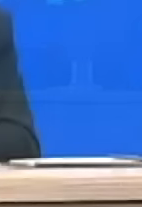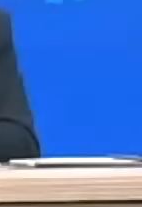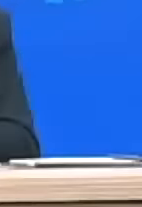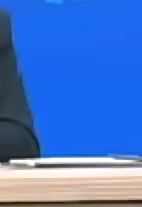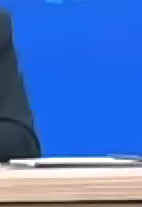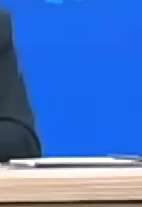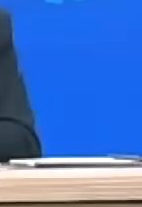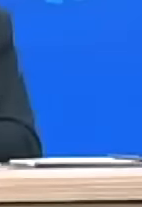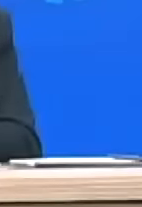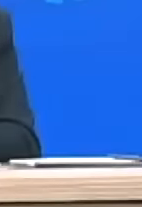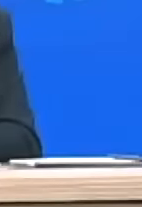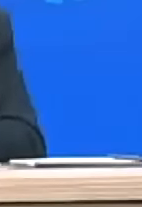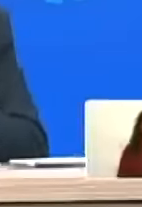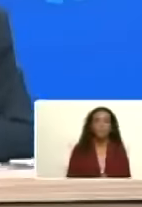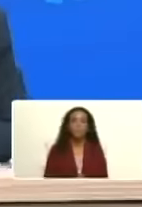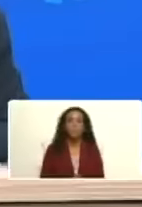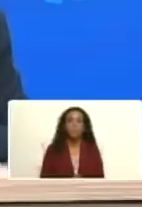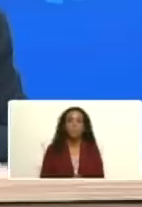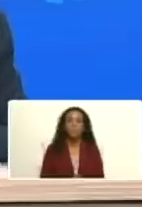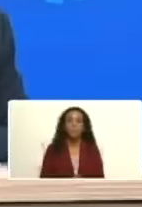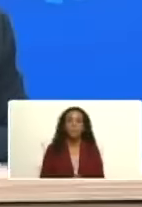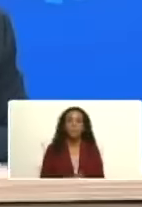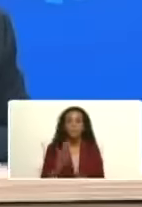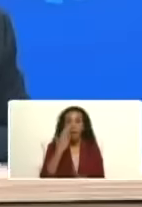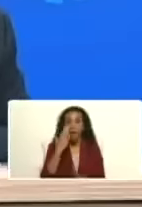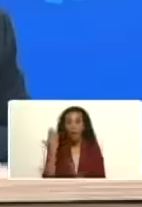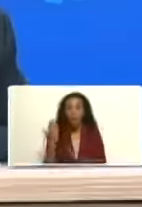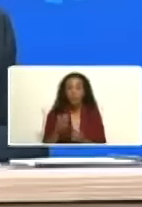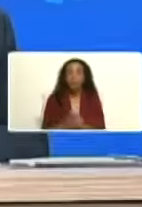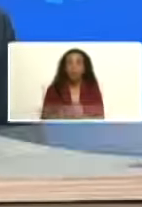propio, con las vísceras,